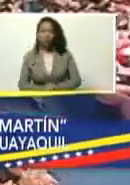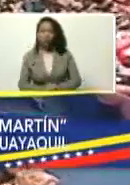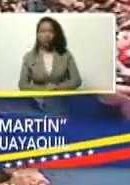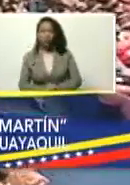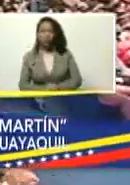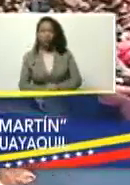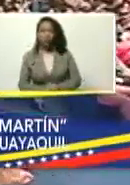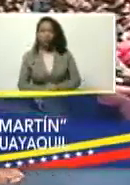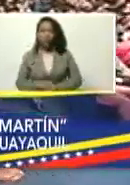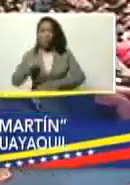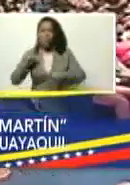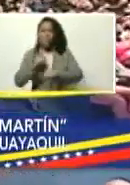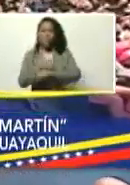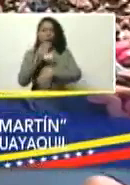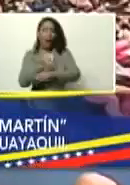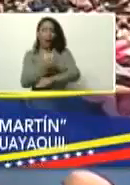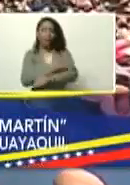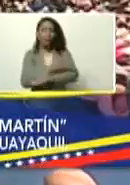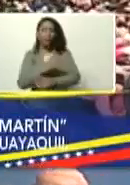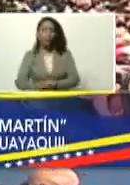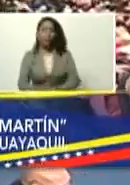Más temprano que tarde